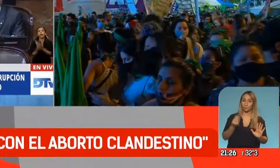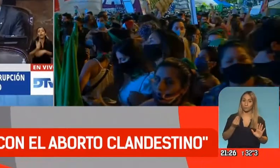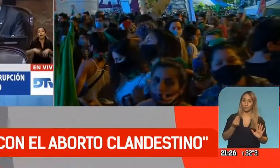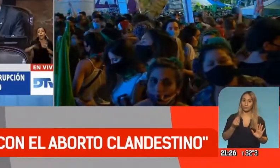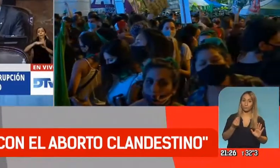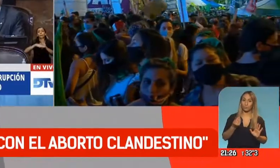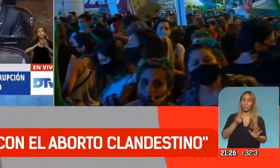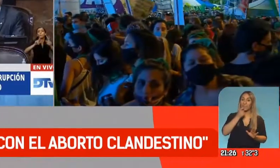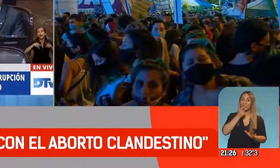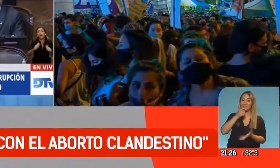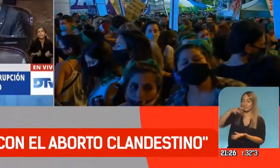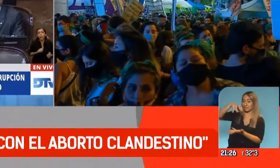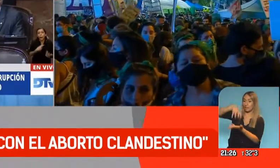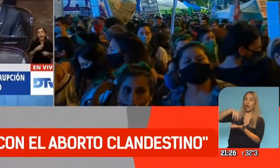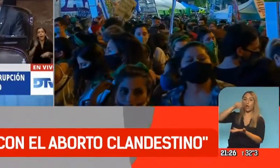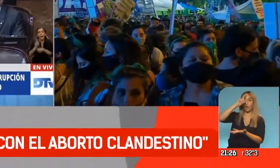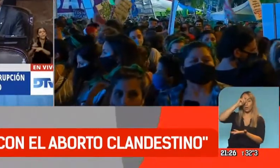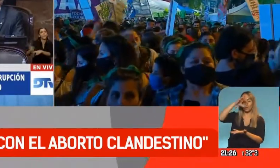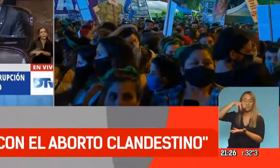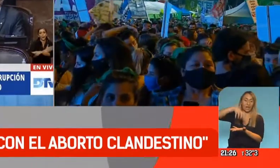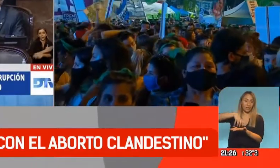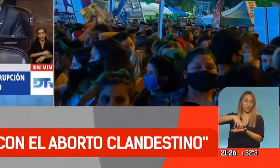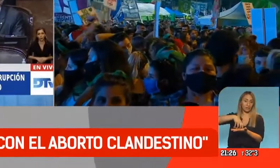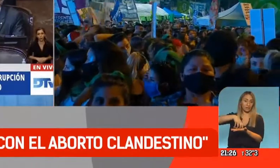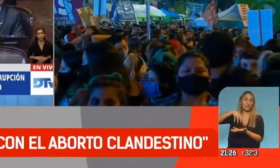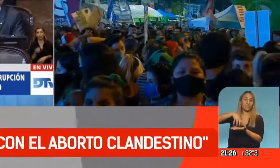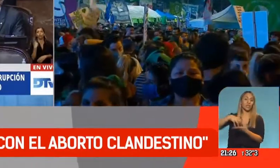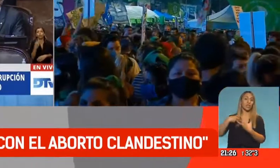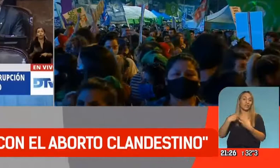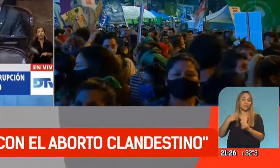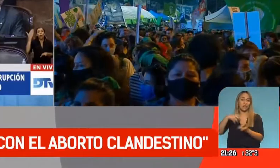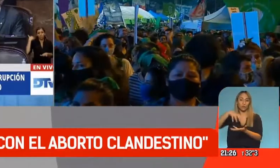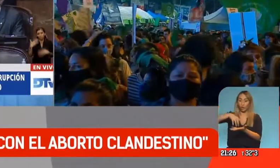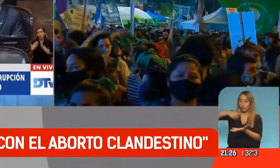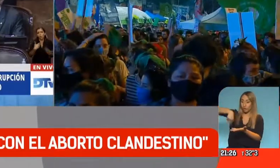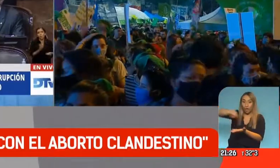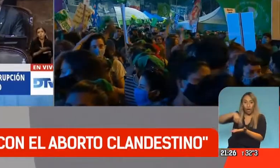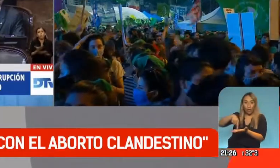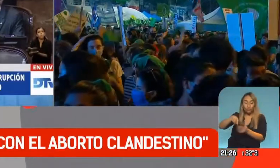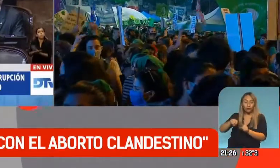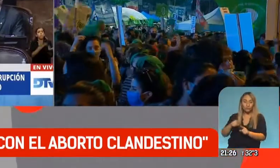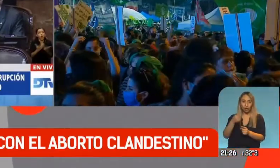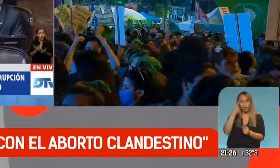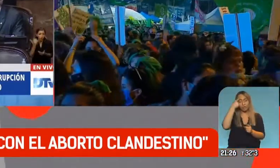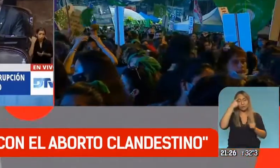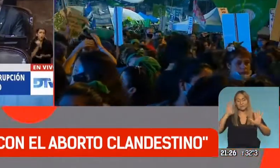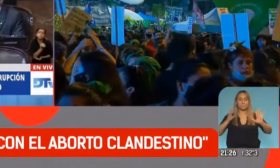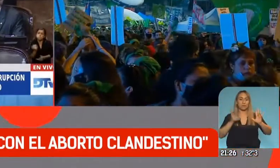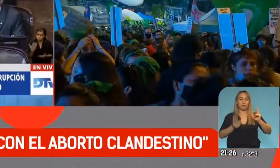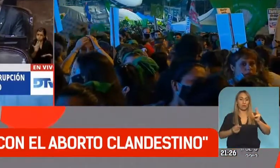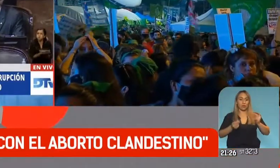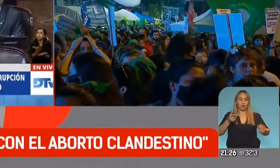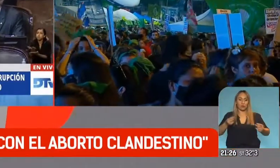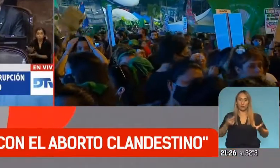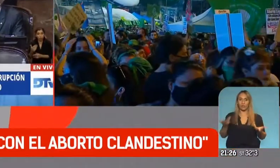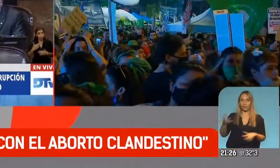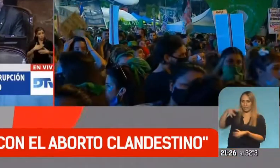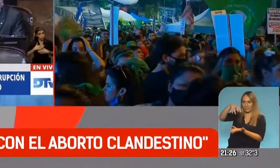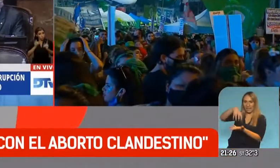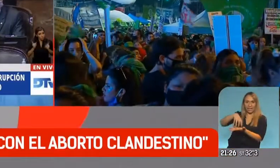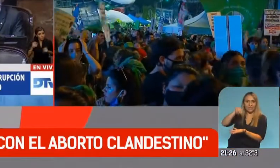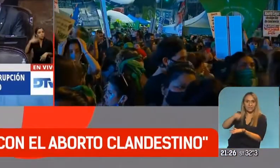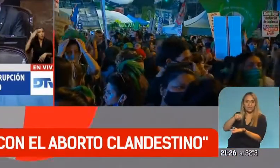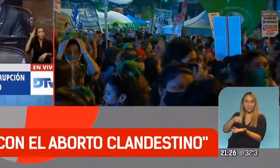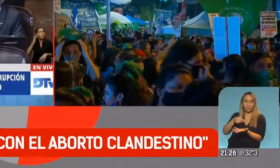un centro de salud donde todos los profesionales médicos son objetores de conciencia ese centro médico no va a garantizar el derecho